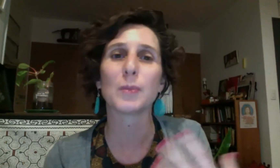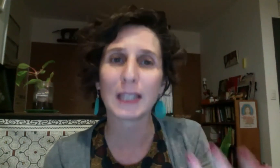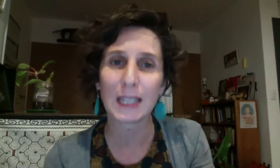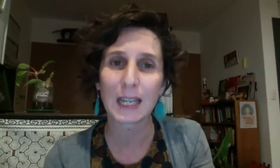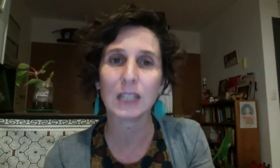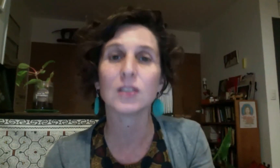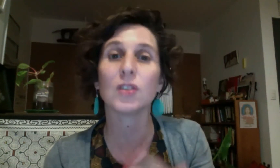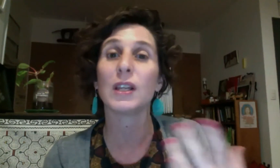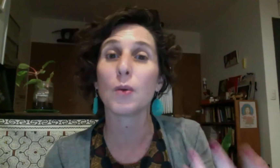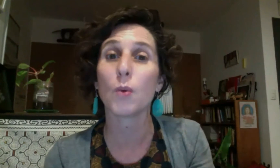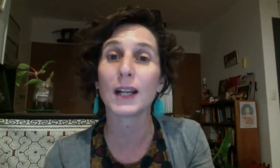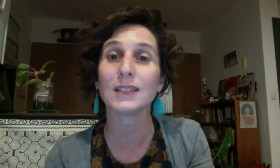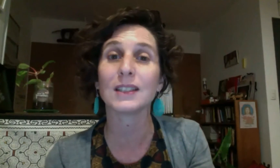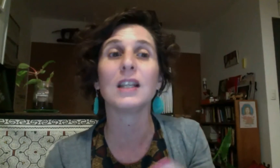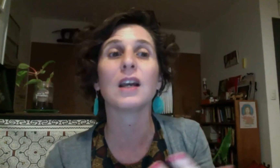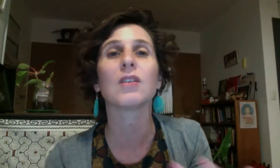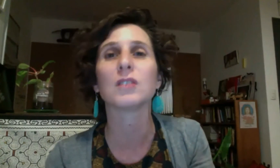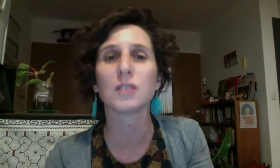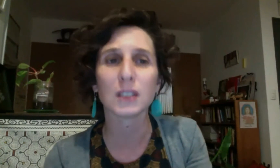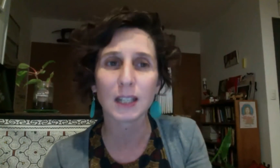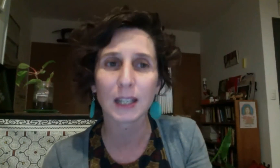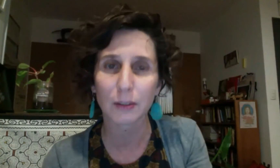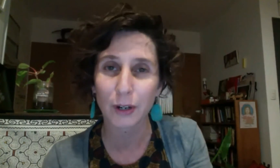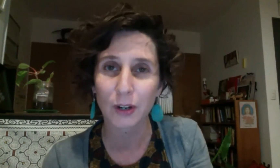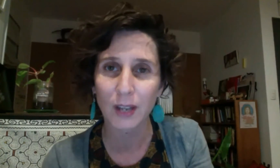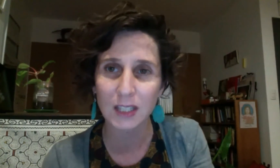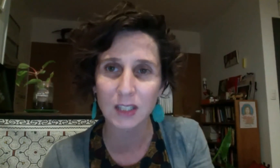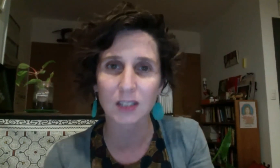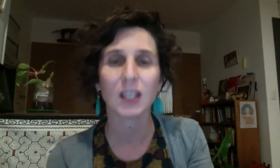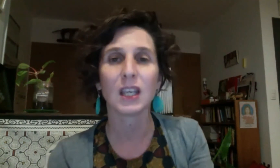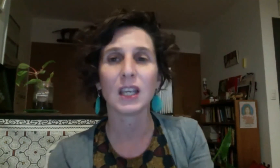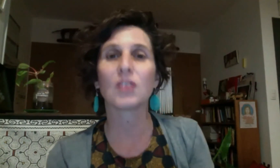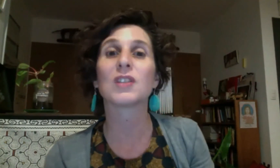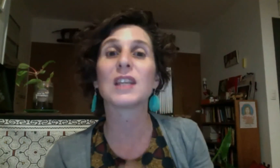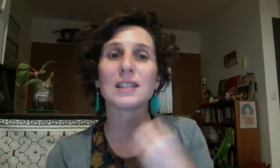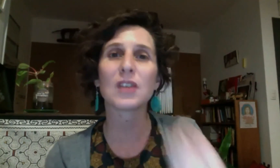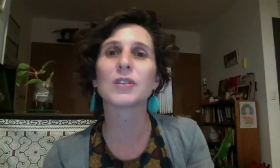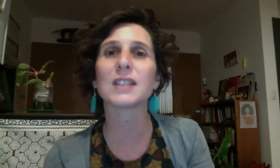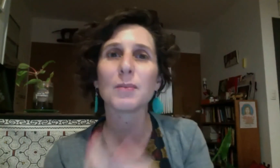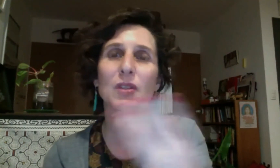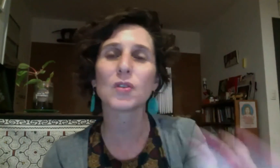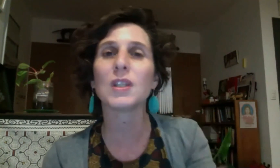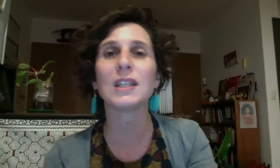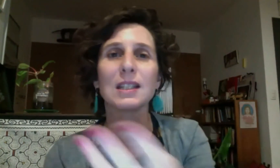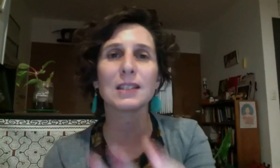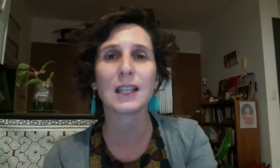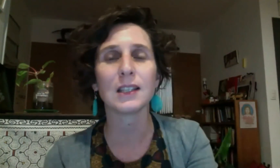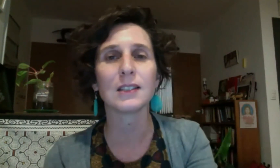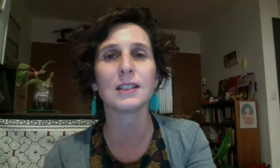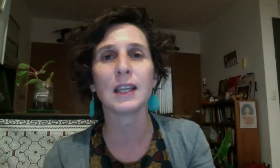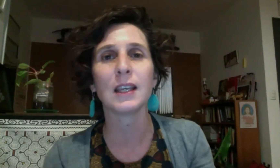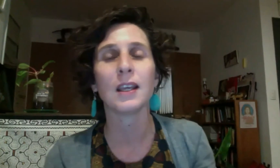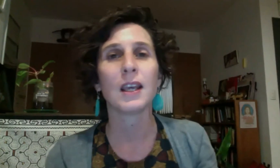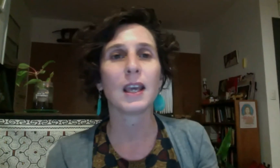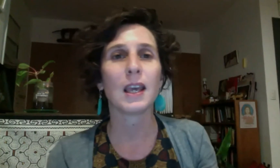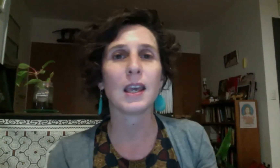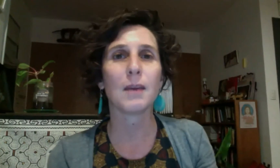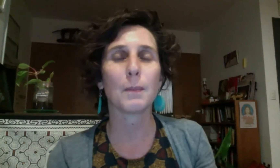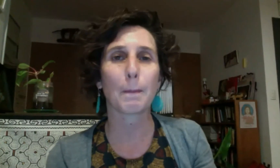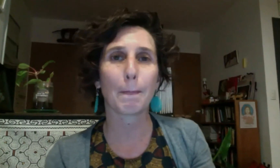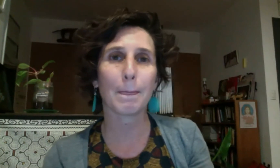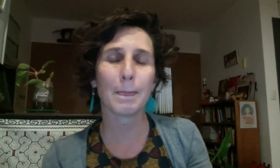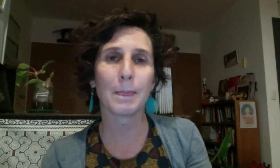los materiales, los lenguajes y las condiciones en las que fueron hechas. Entonces, esas cosas también son interesantes de